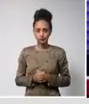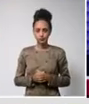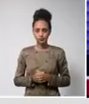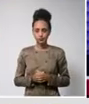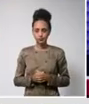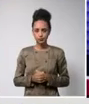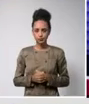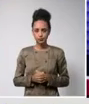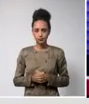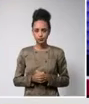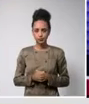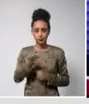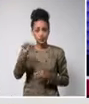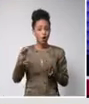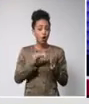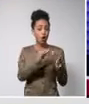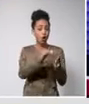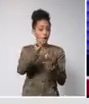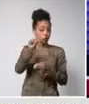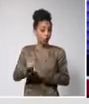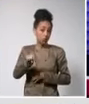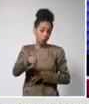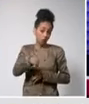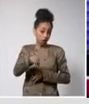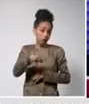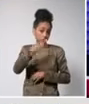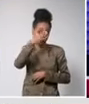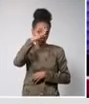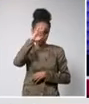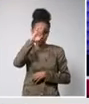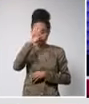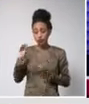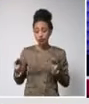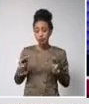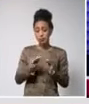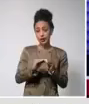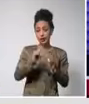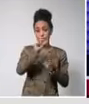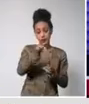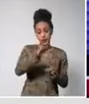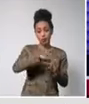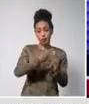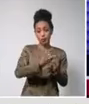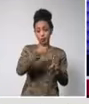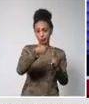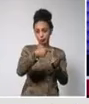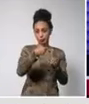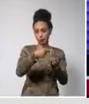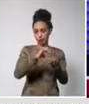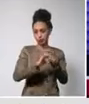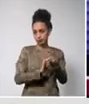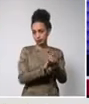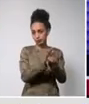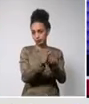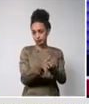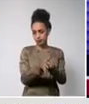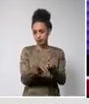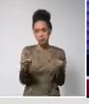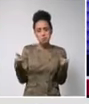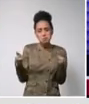los contactos que se tienen acá y un número cada vez menor de